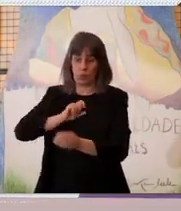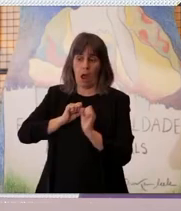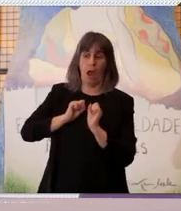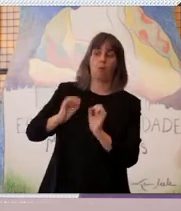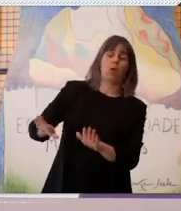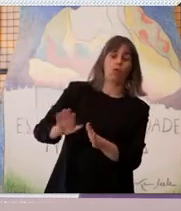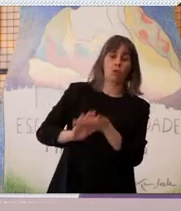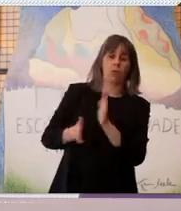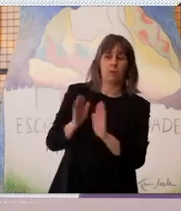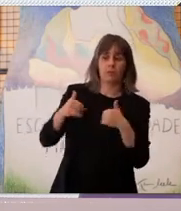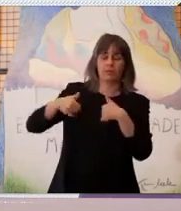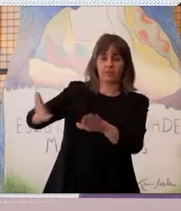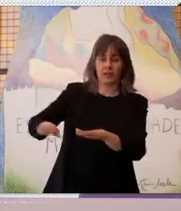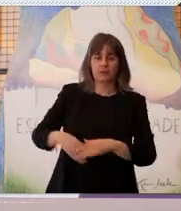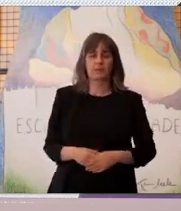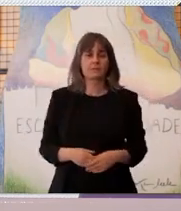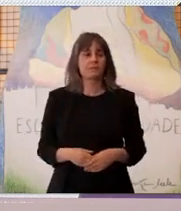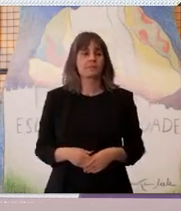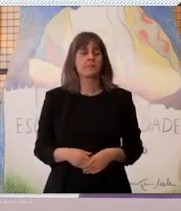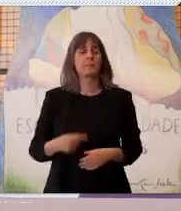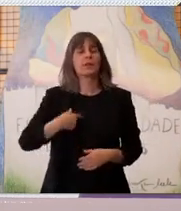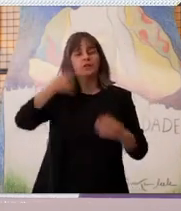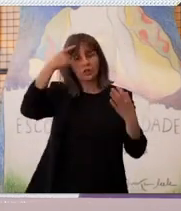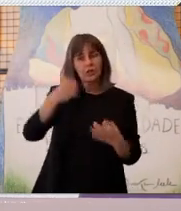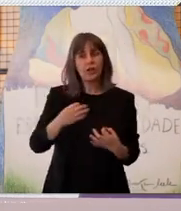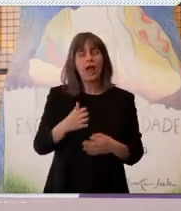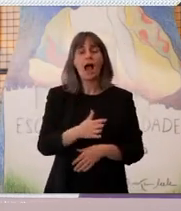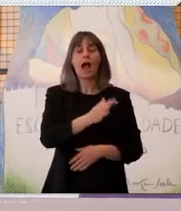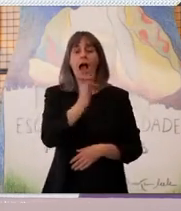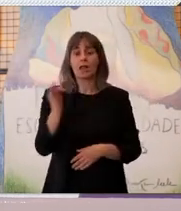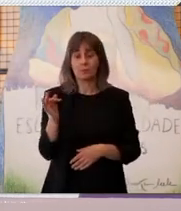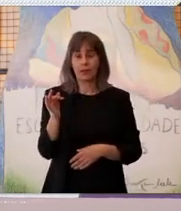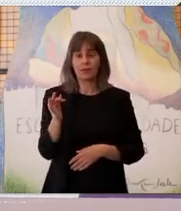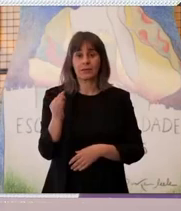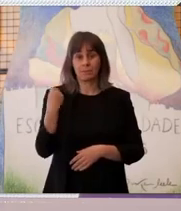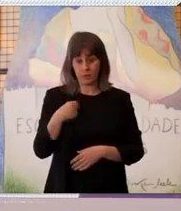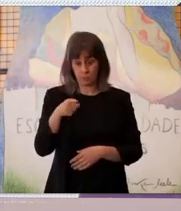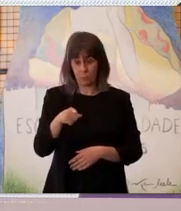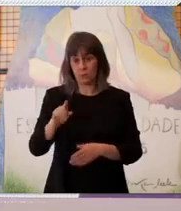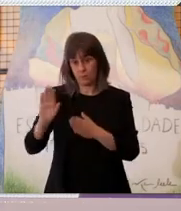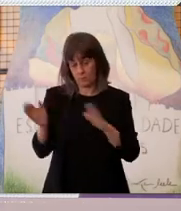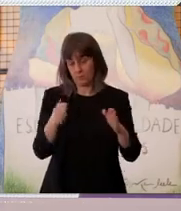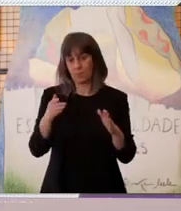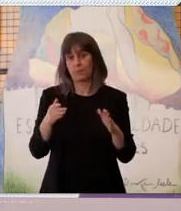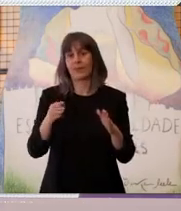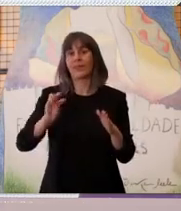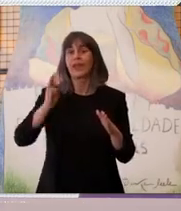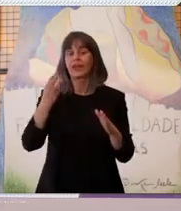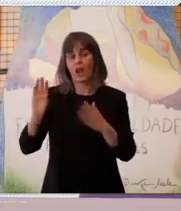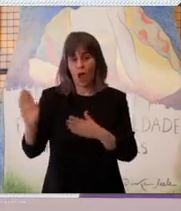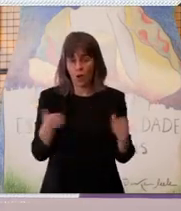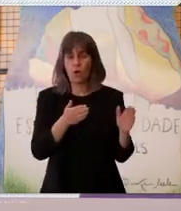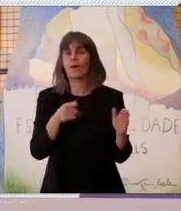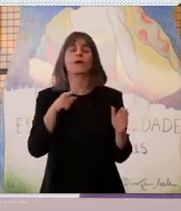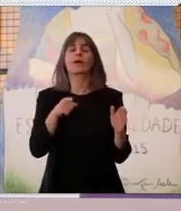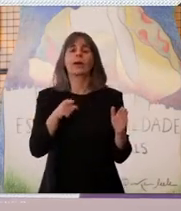esas esas labores no yo creo que además esa parte en terminología de esa de esa tercera ola esa